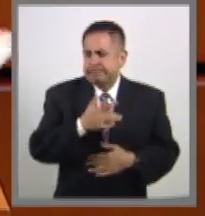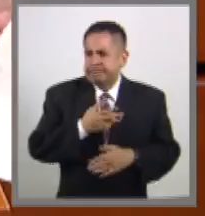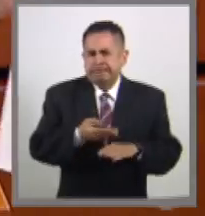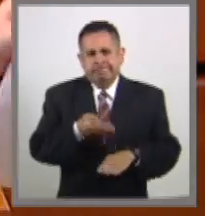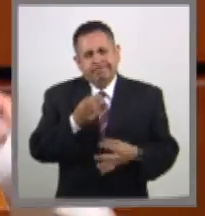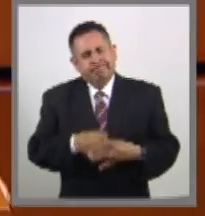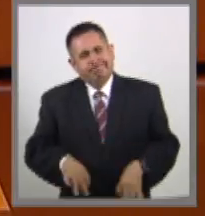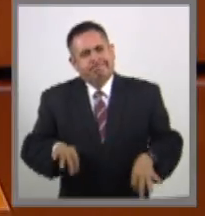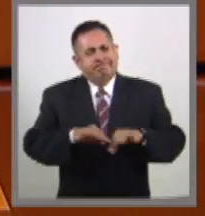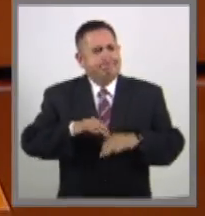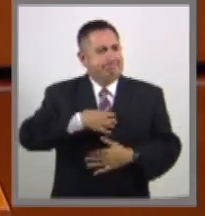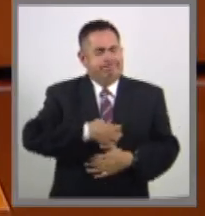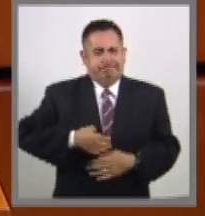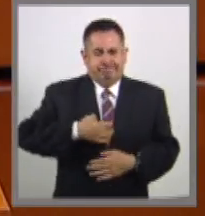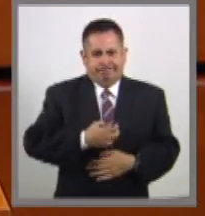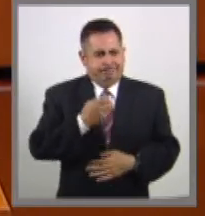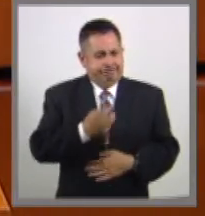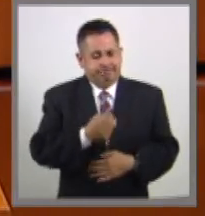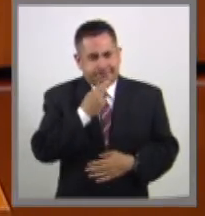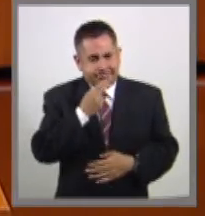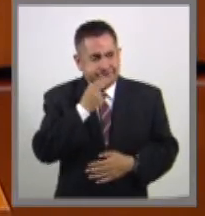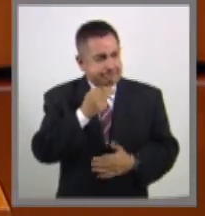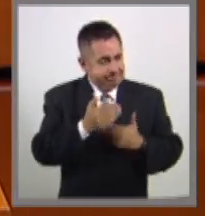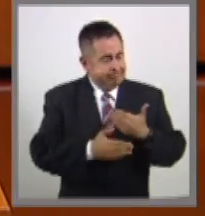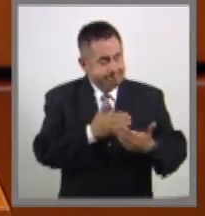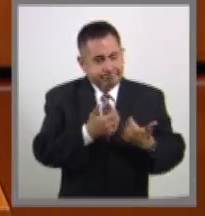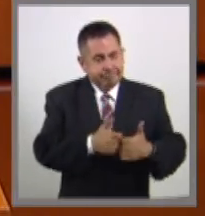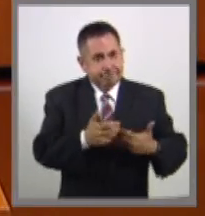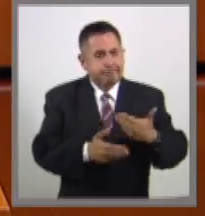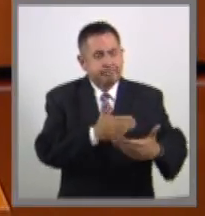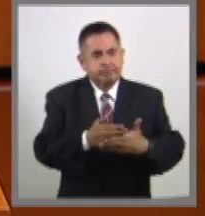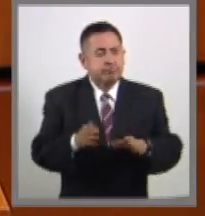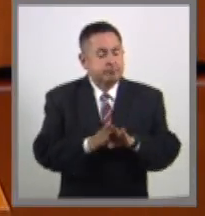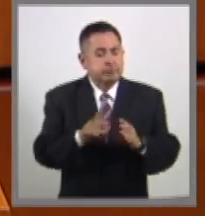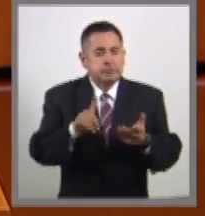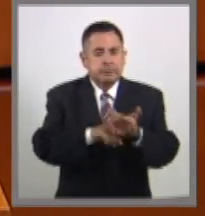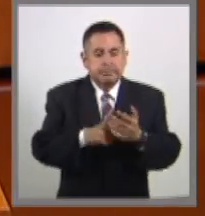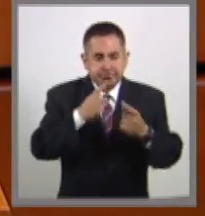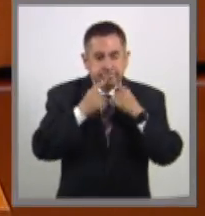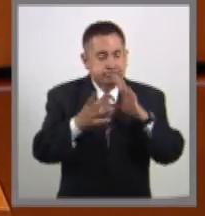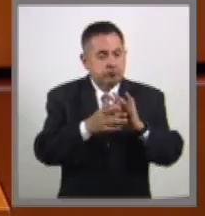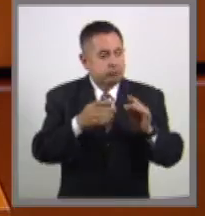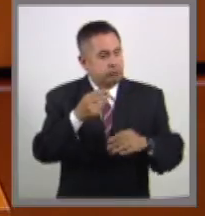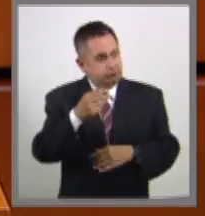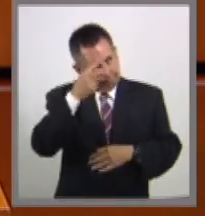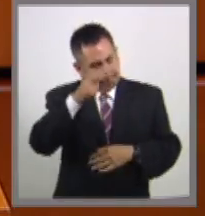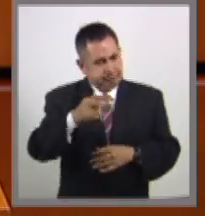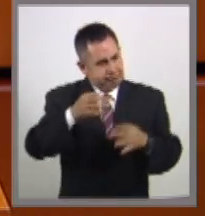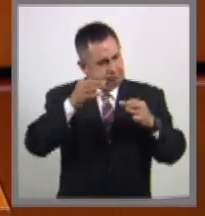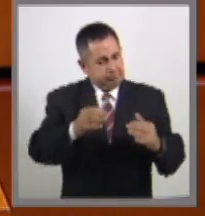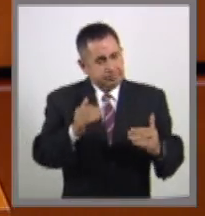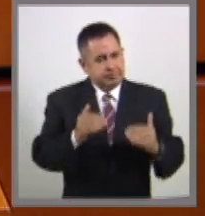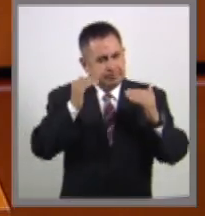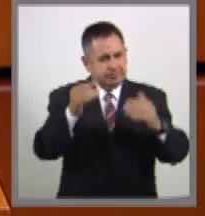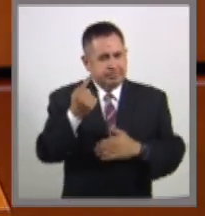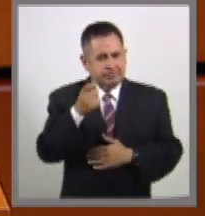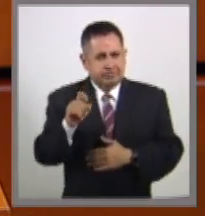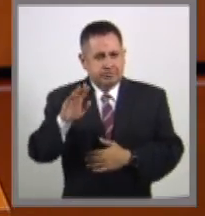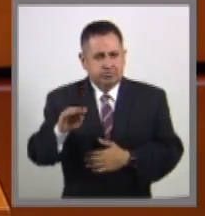orgullosos de este sector de esta industria que pone en relieve el nombre de méxico en más de